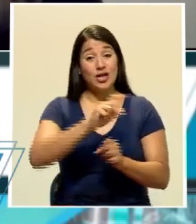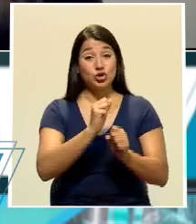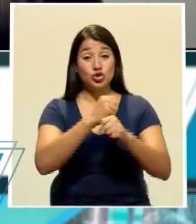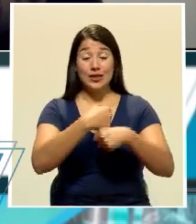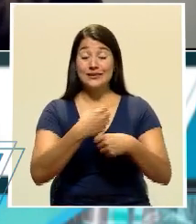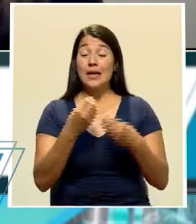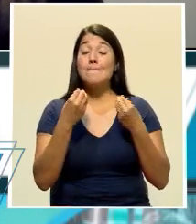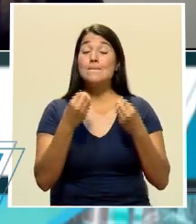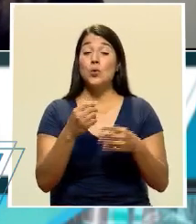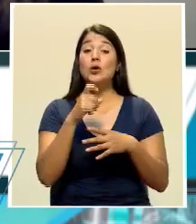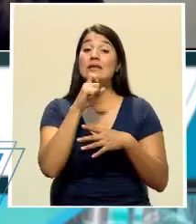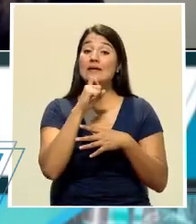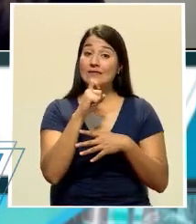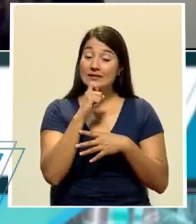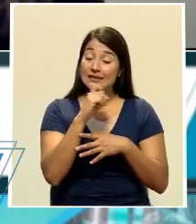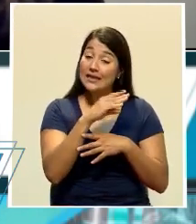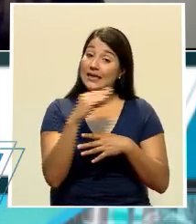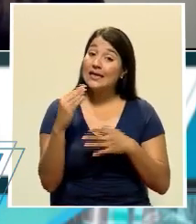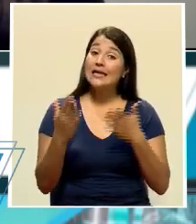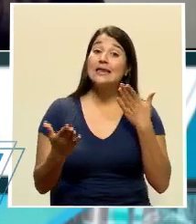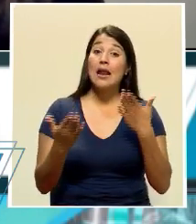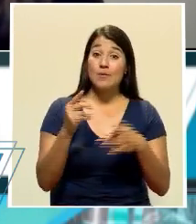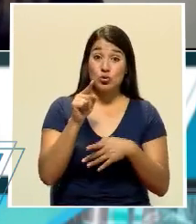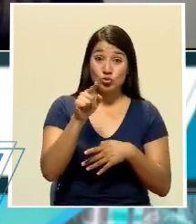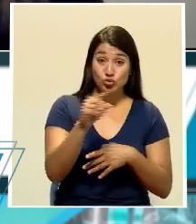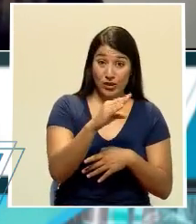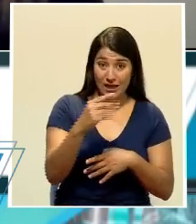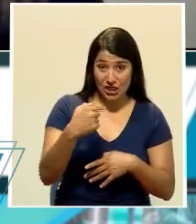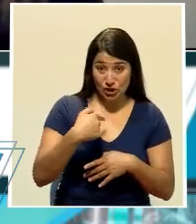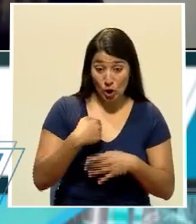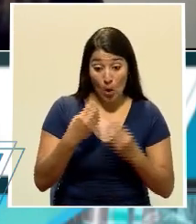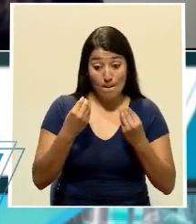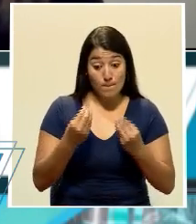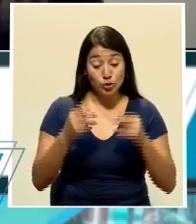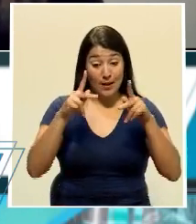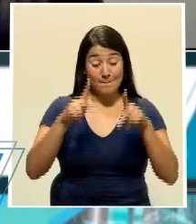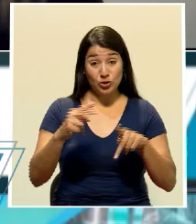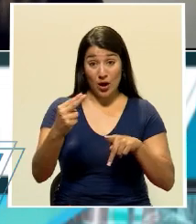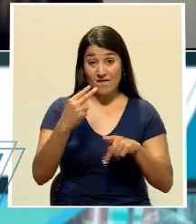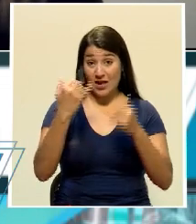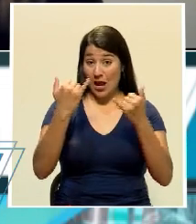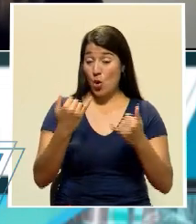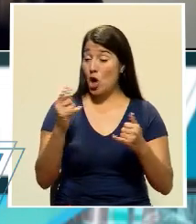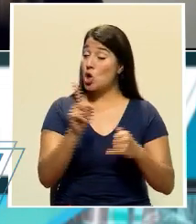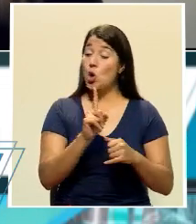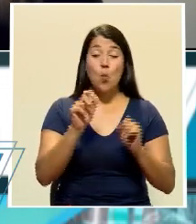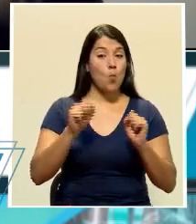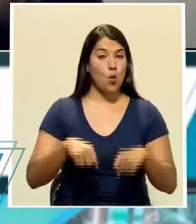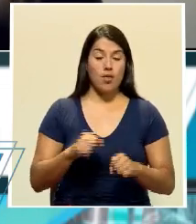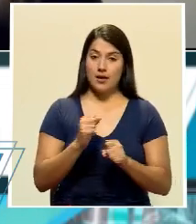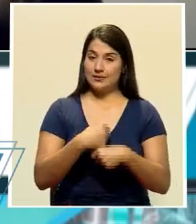muy difícil, que probablemente vos y yo y mucha gente que nos está viendo no sería capaz de hacer.